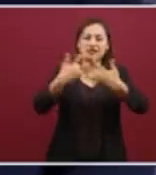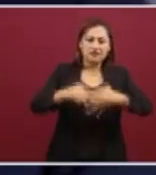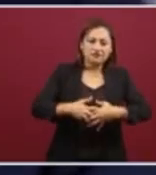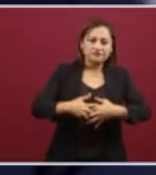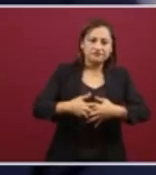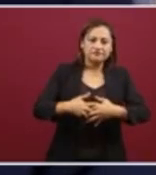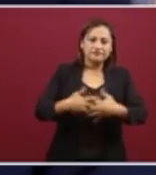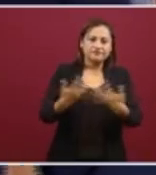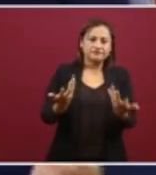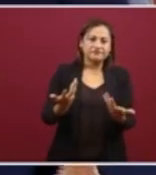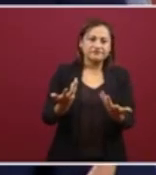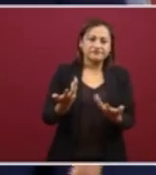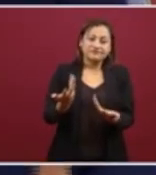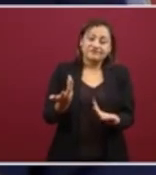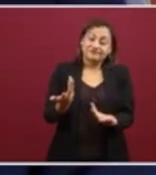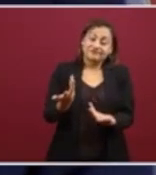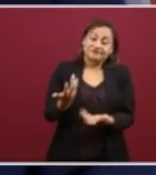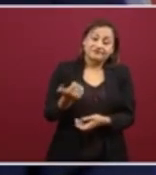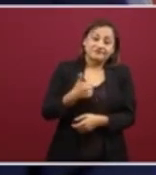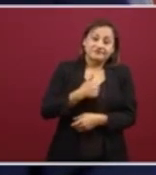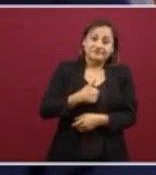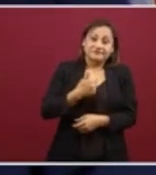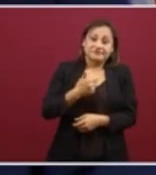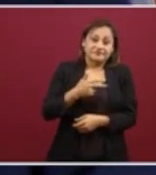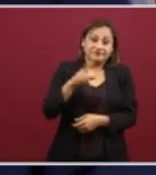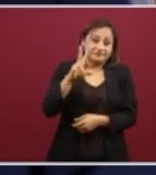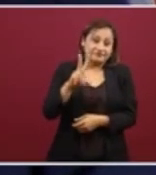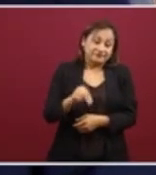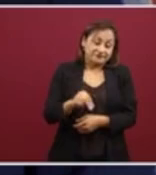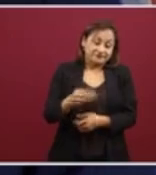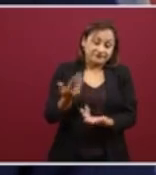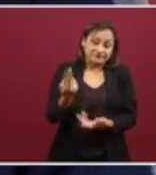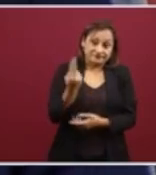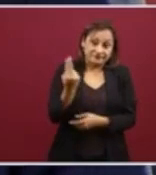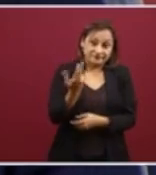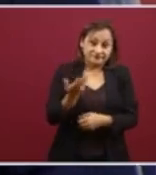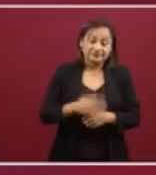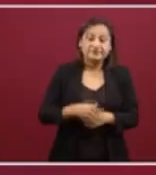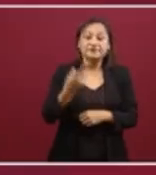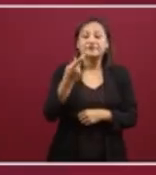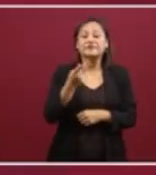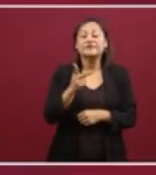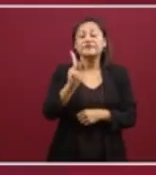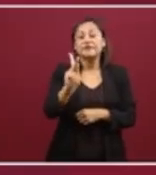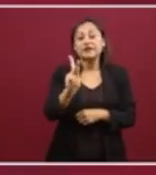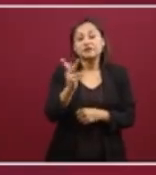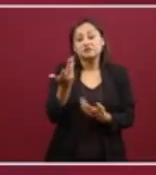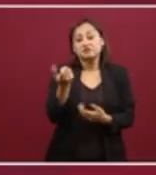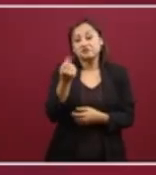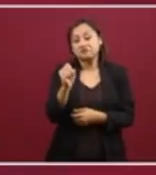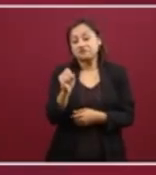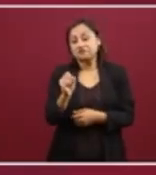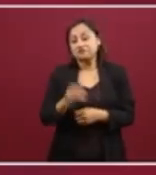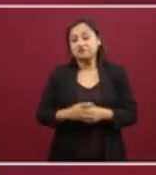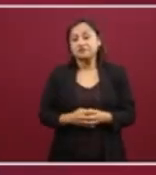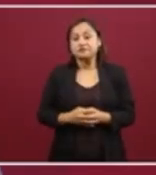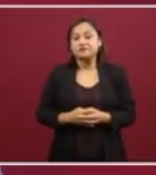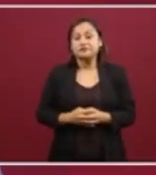que no debería de ser así además en el caso migratorio